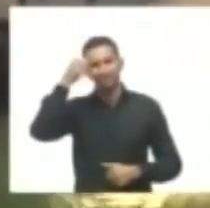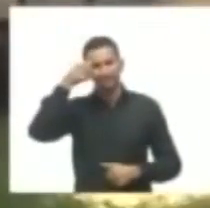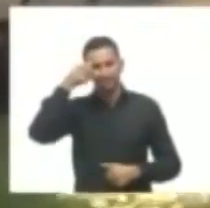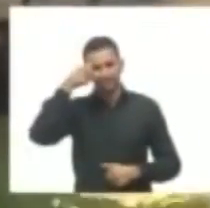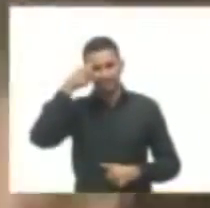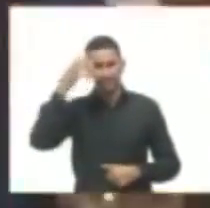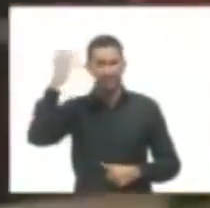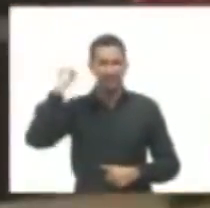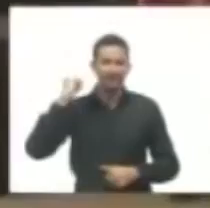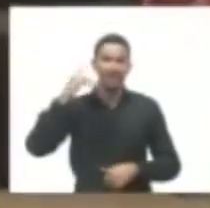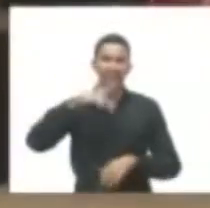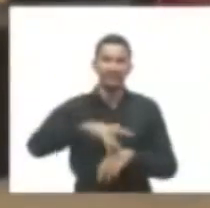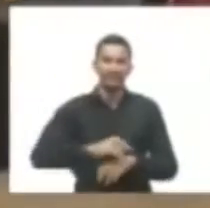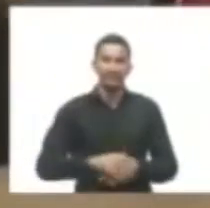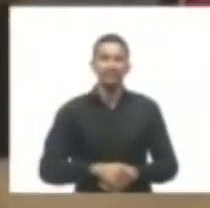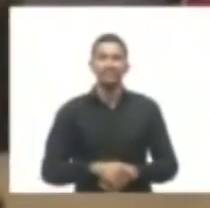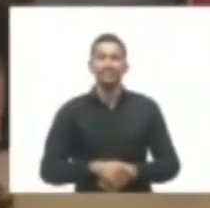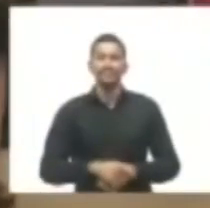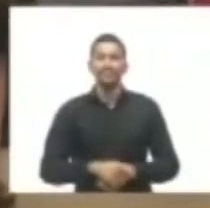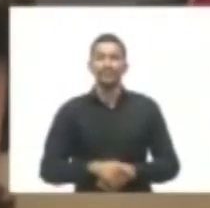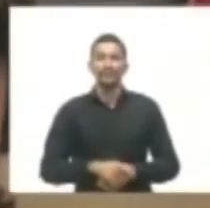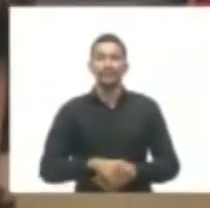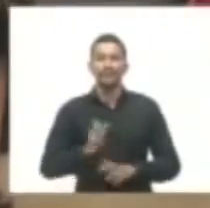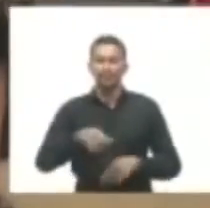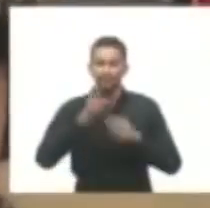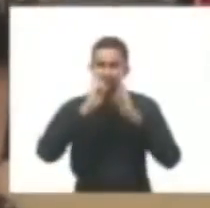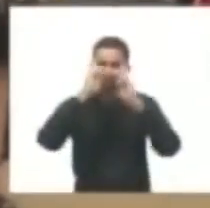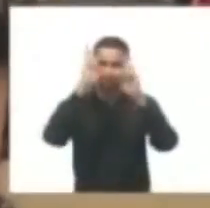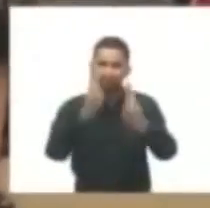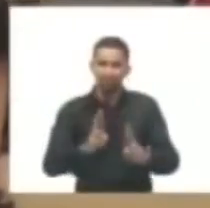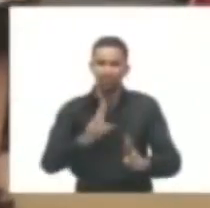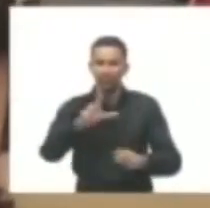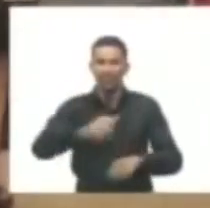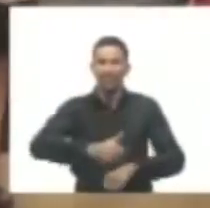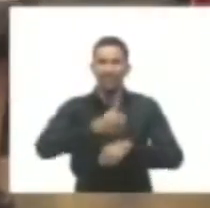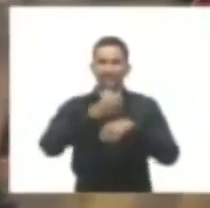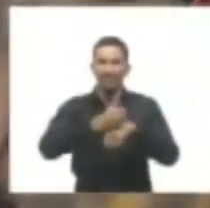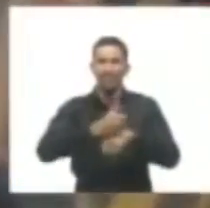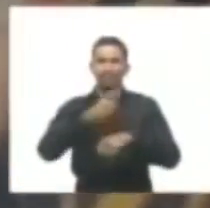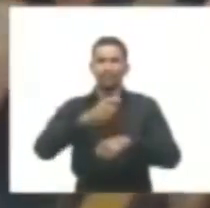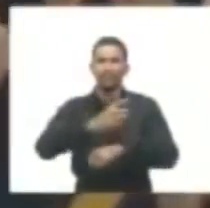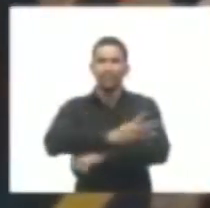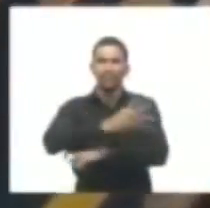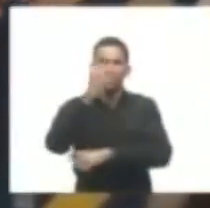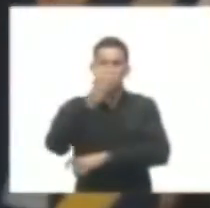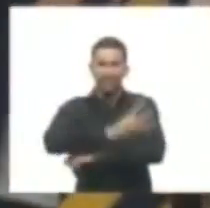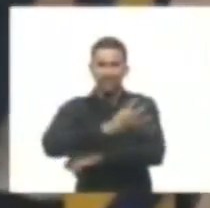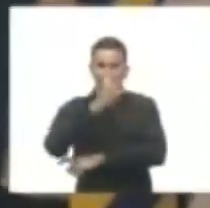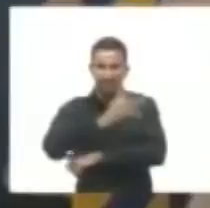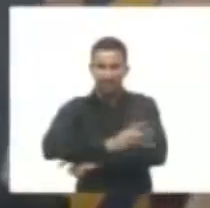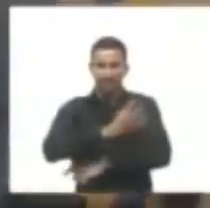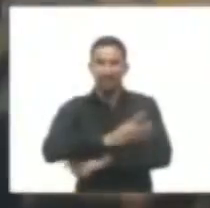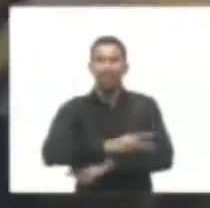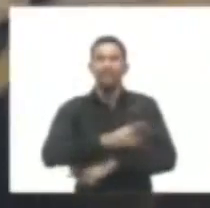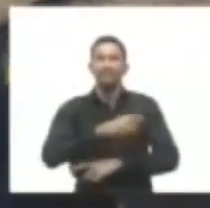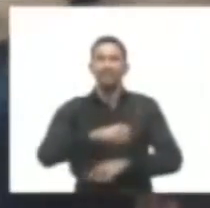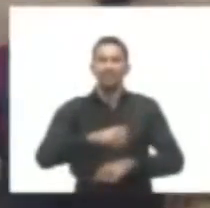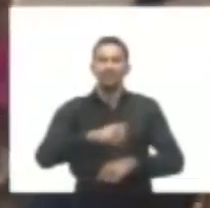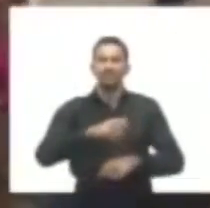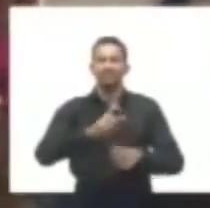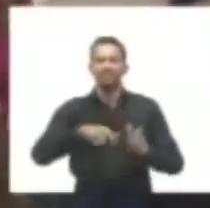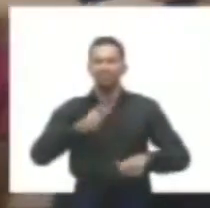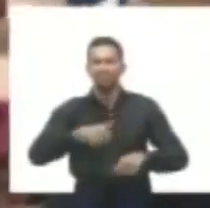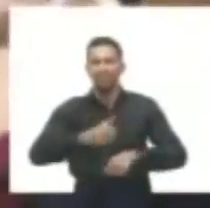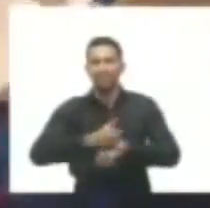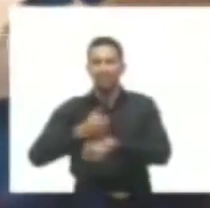aquel momento. En el evento se dio un reconocimiento al gerente del Buenavista, Ricardo Insignares, a directivas y a personalidades